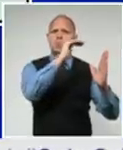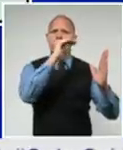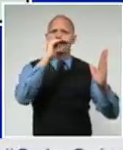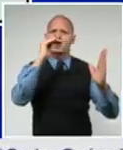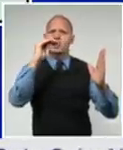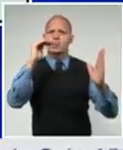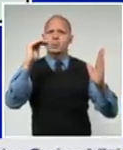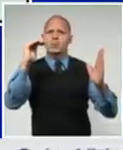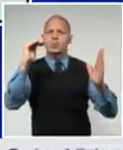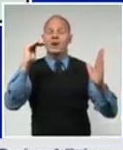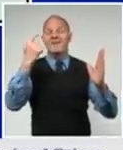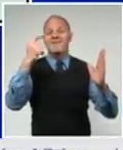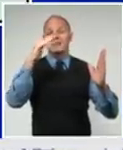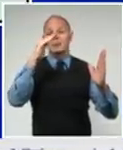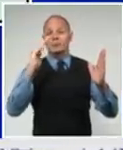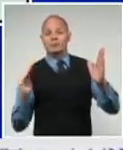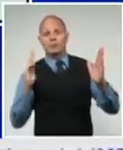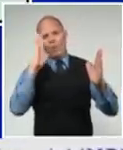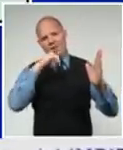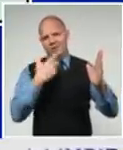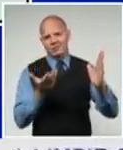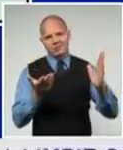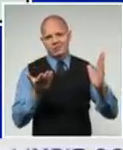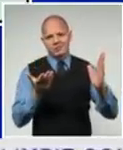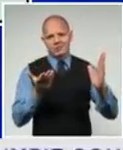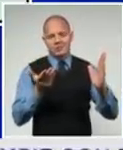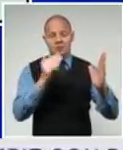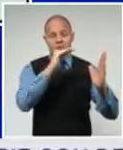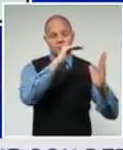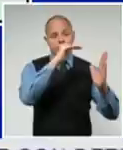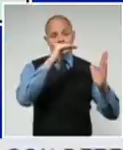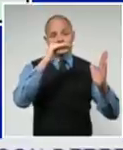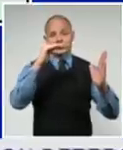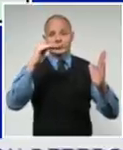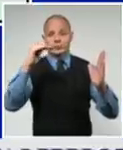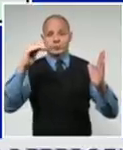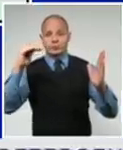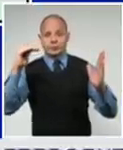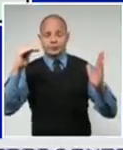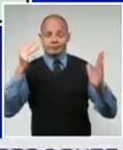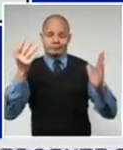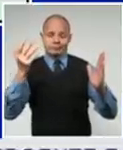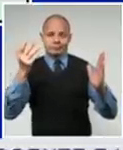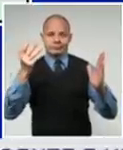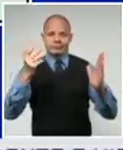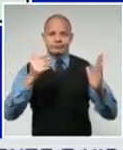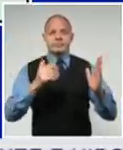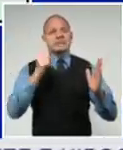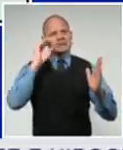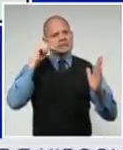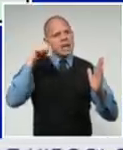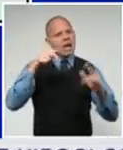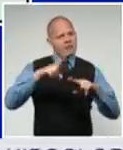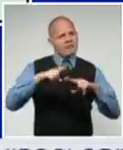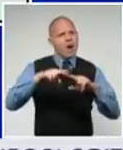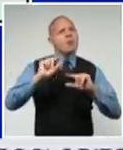caer y que de todas formas, pues, aunque La Habana sigue bajando, sin embargo, otros